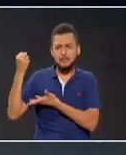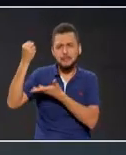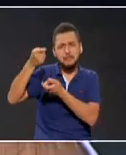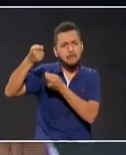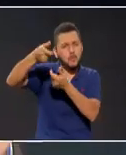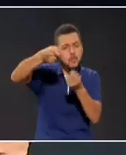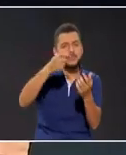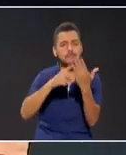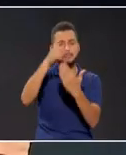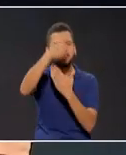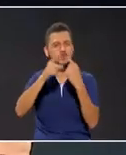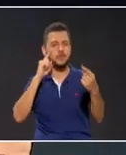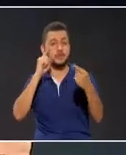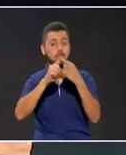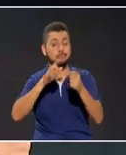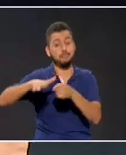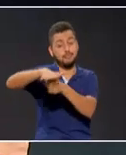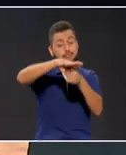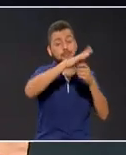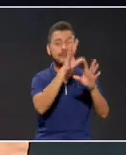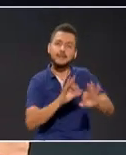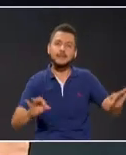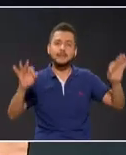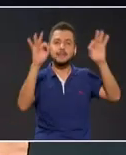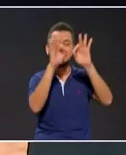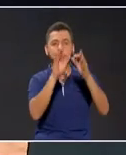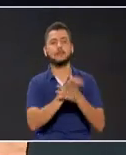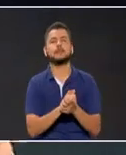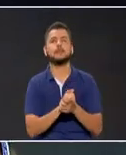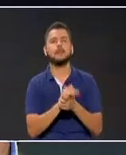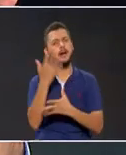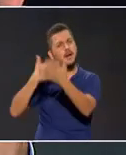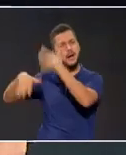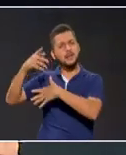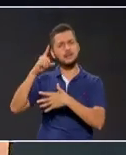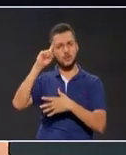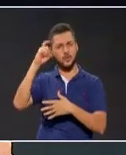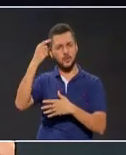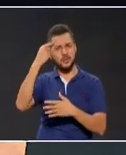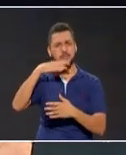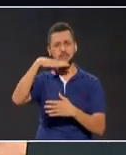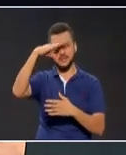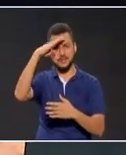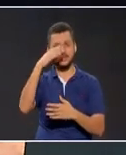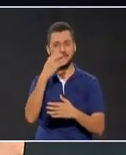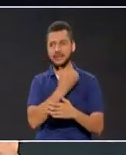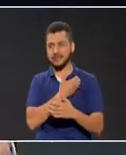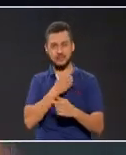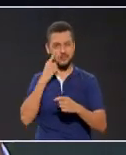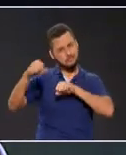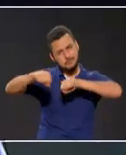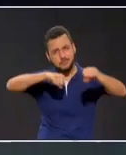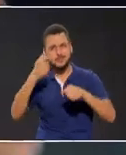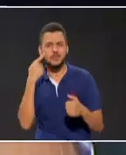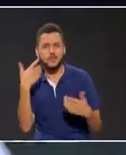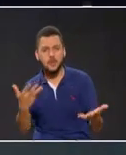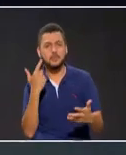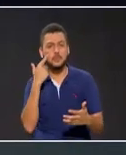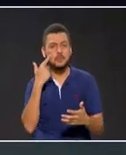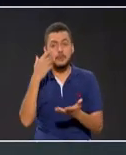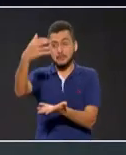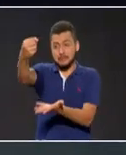Pero en el gobierno anterior se venía definiendo casi que aplausos y muchos recursos se venían perdiendo. Por eso lo que